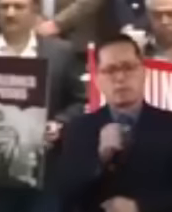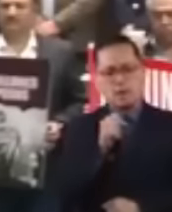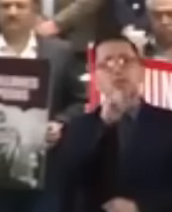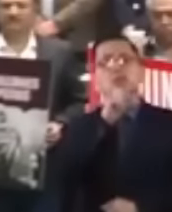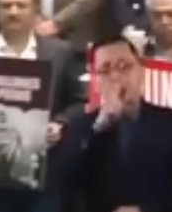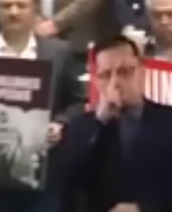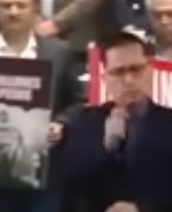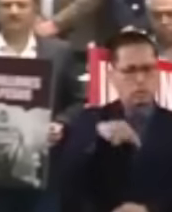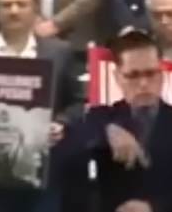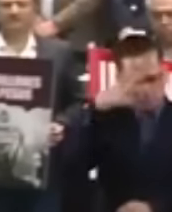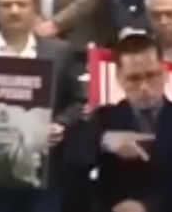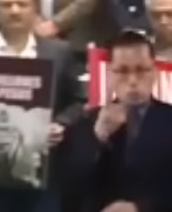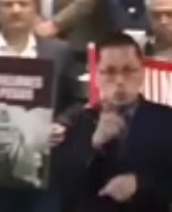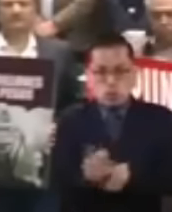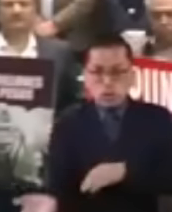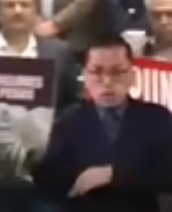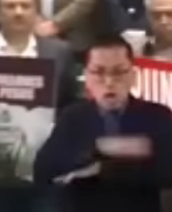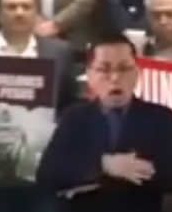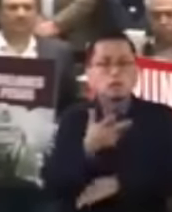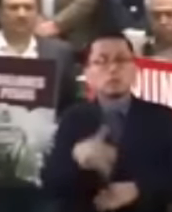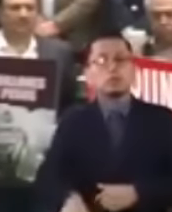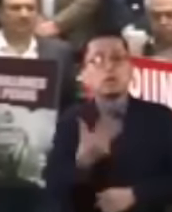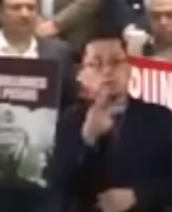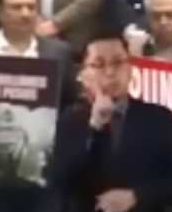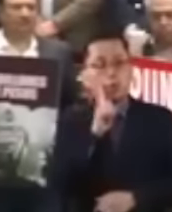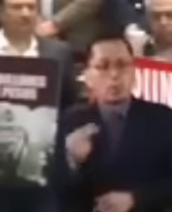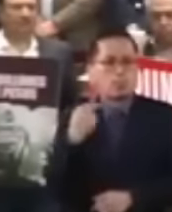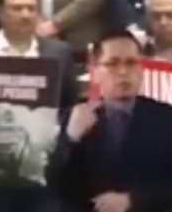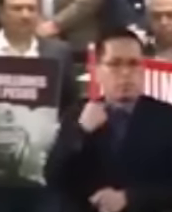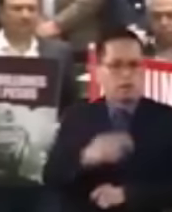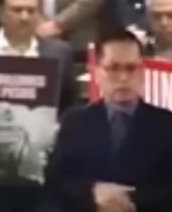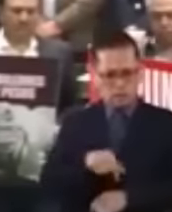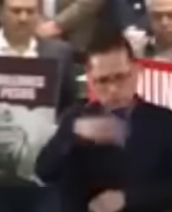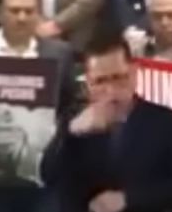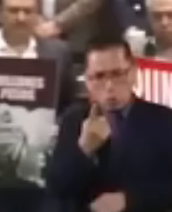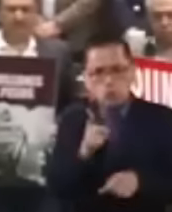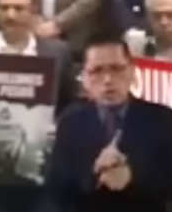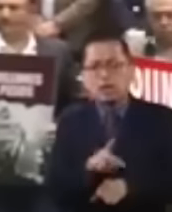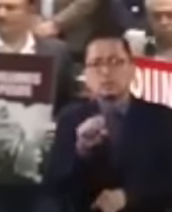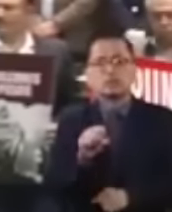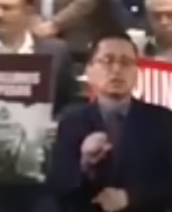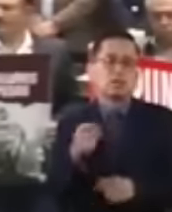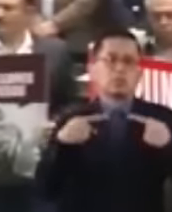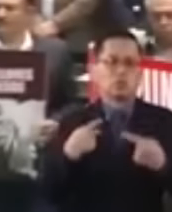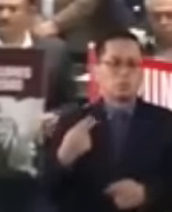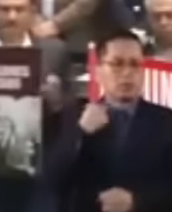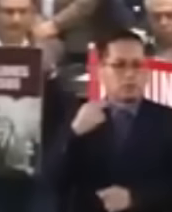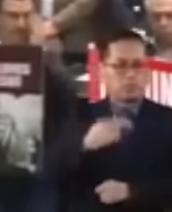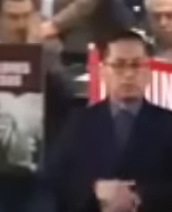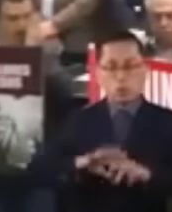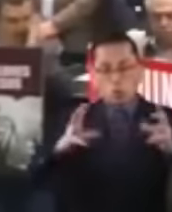asesinadas diariamente en este país, por los 60 homicidios que suceden en este país, por los más de